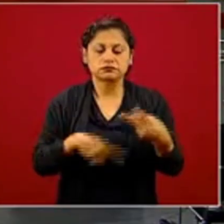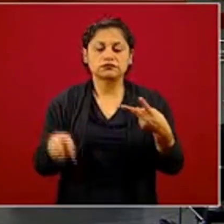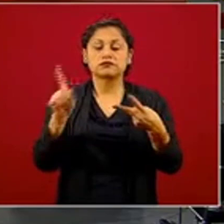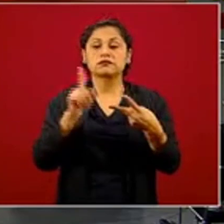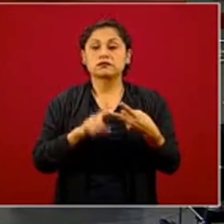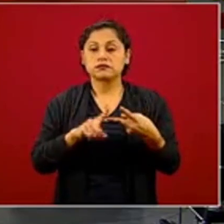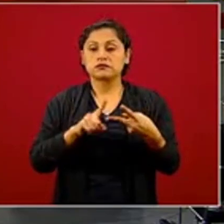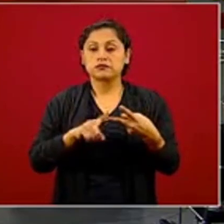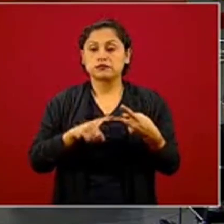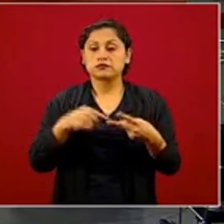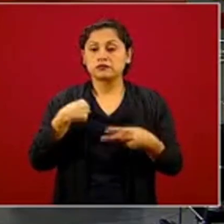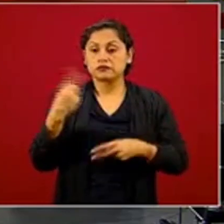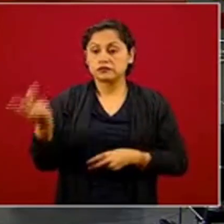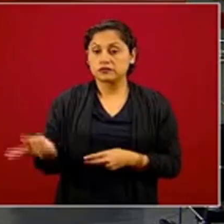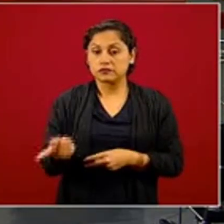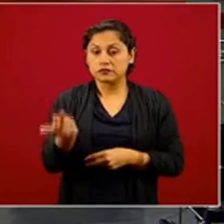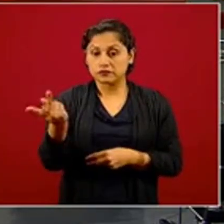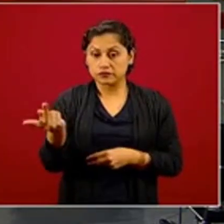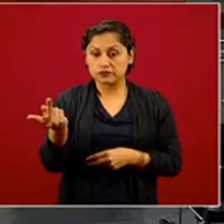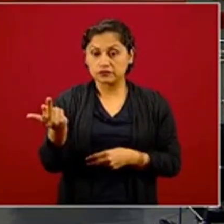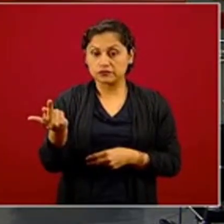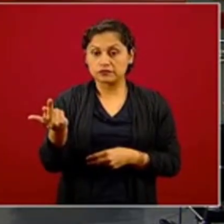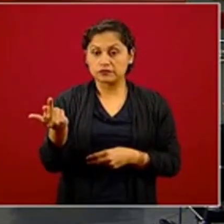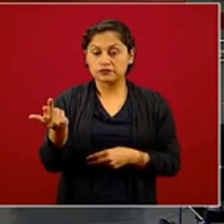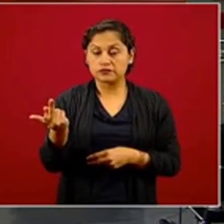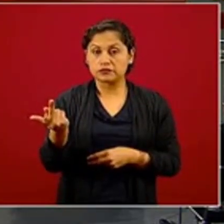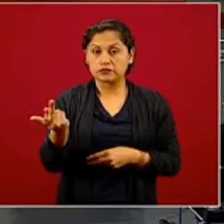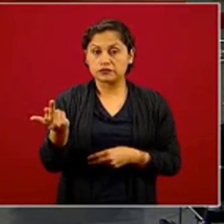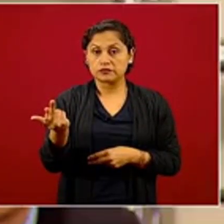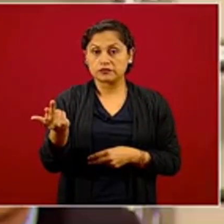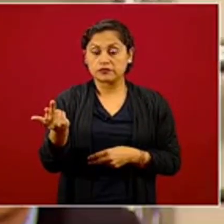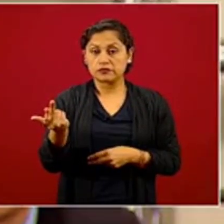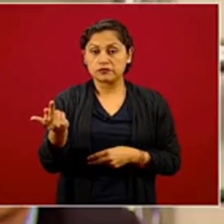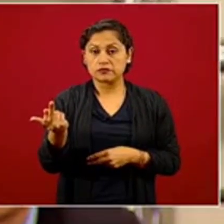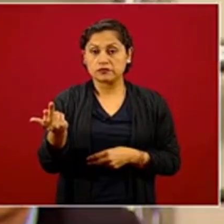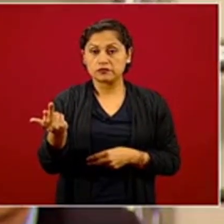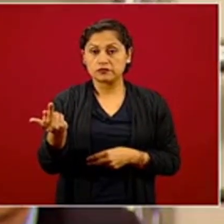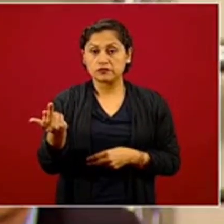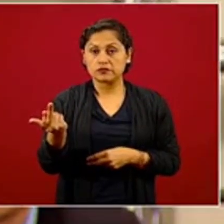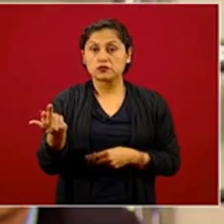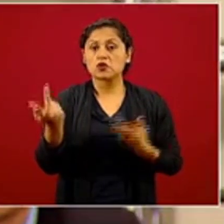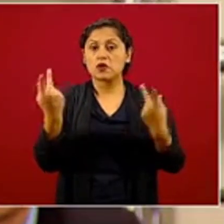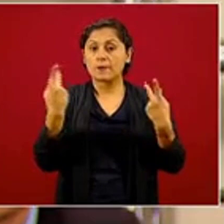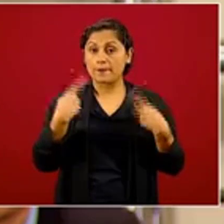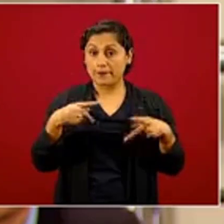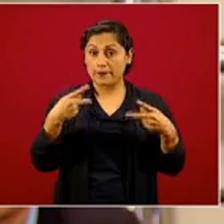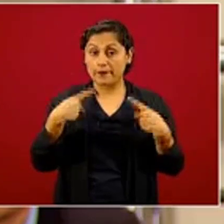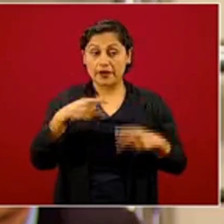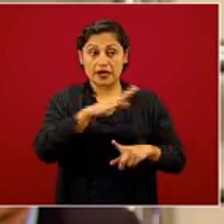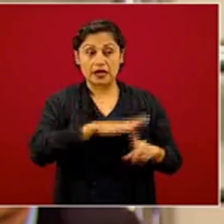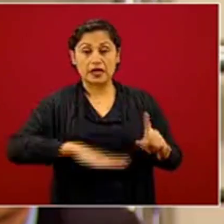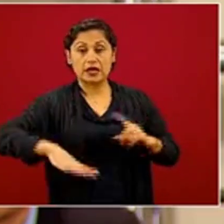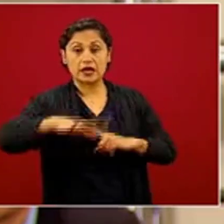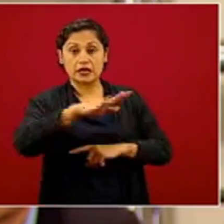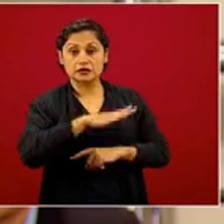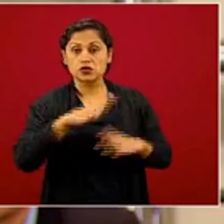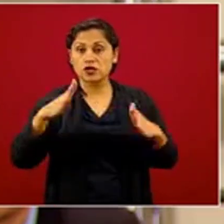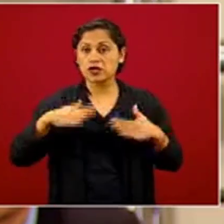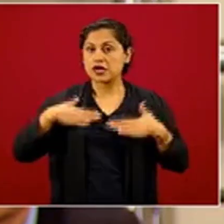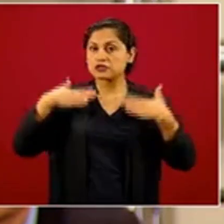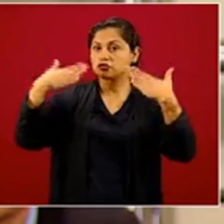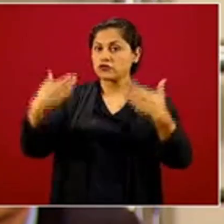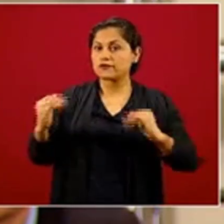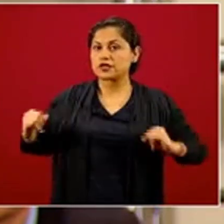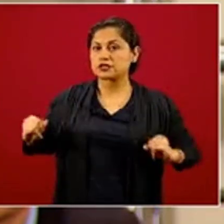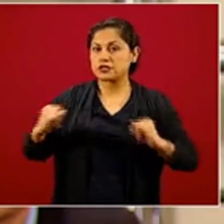¿qué hacer para que la ciudadanía siga confiando en las instituciones de